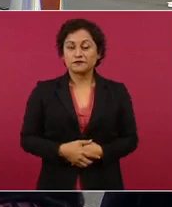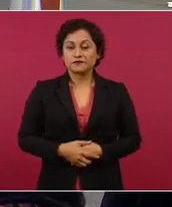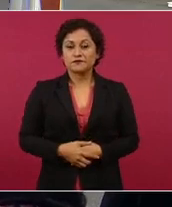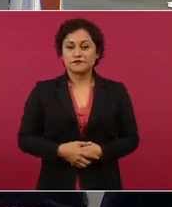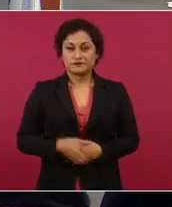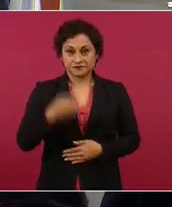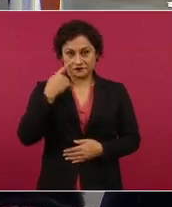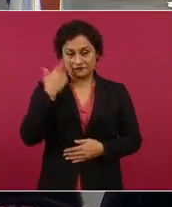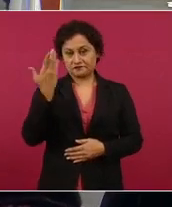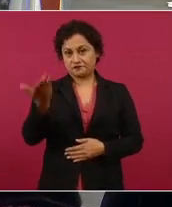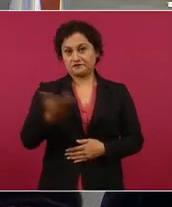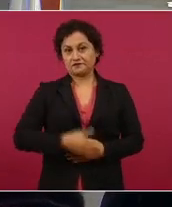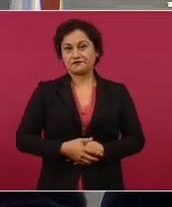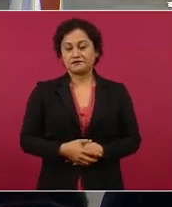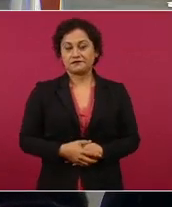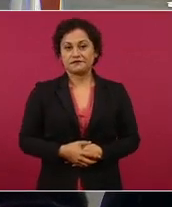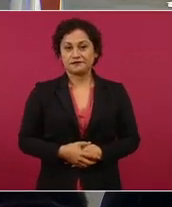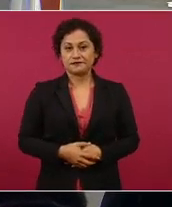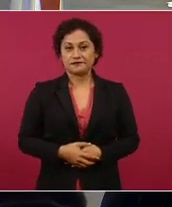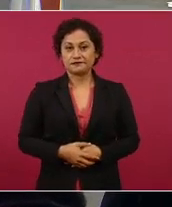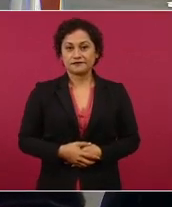miren.